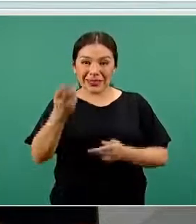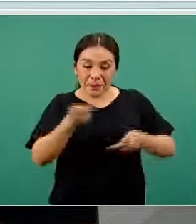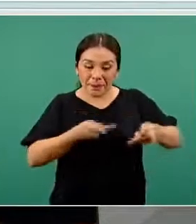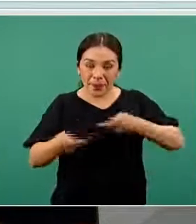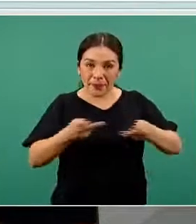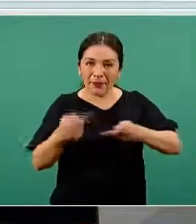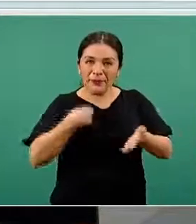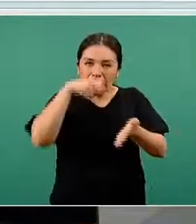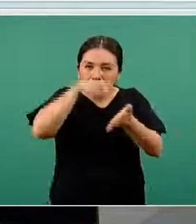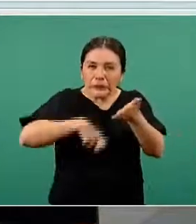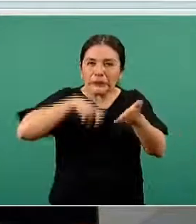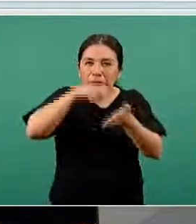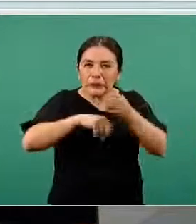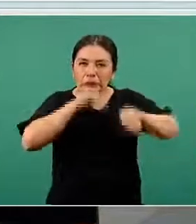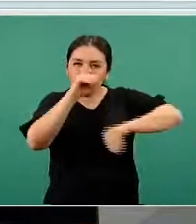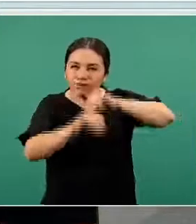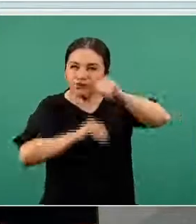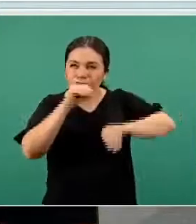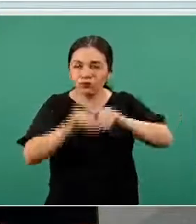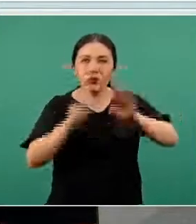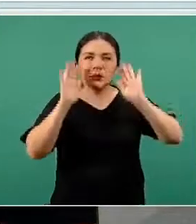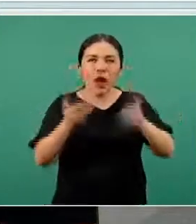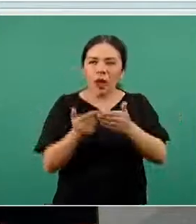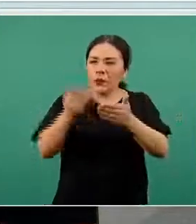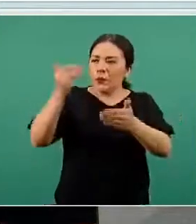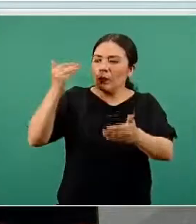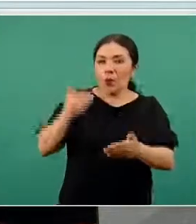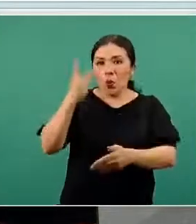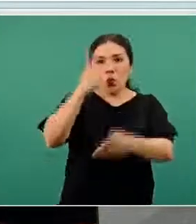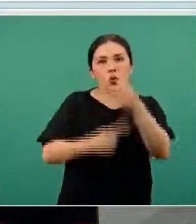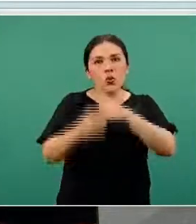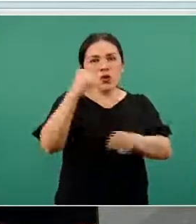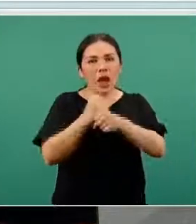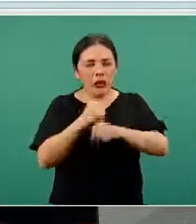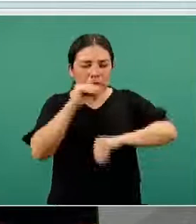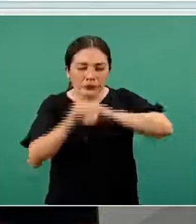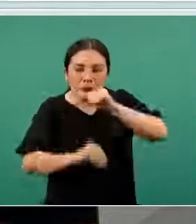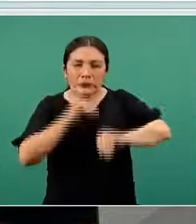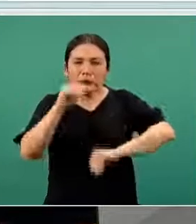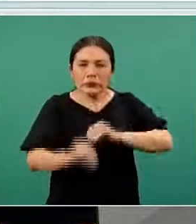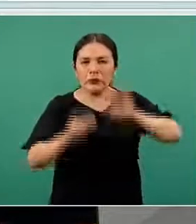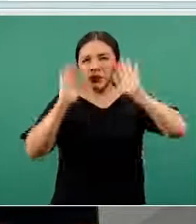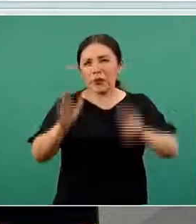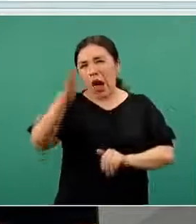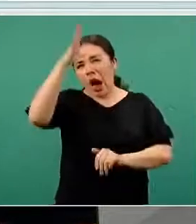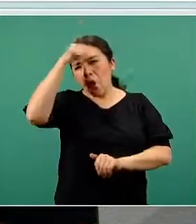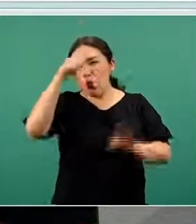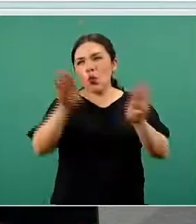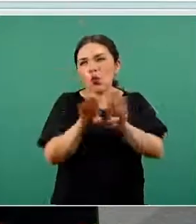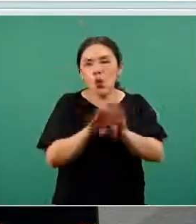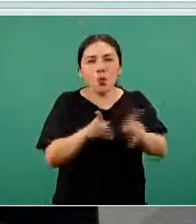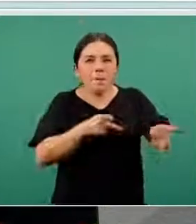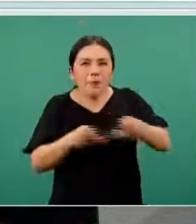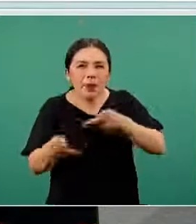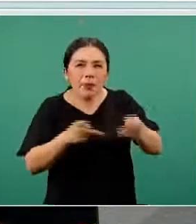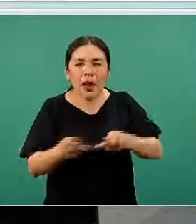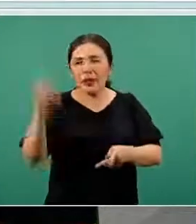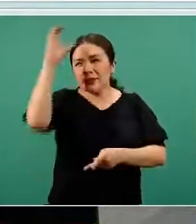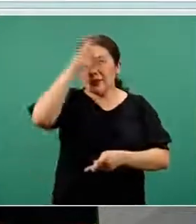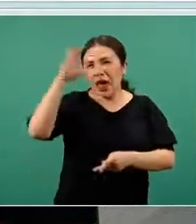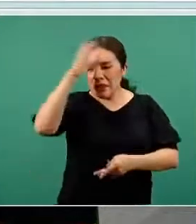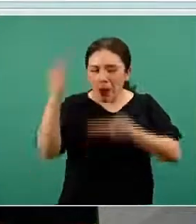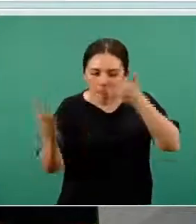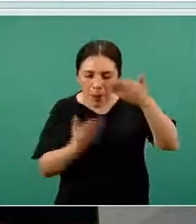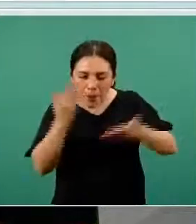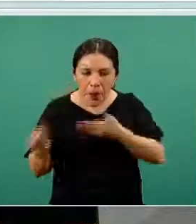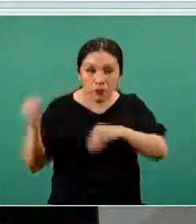hemos trabajado pues a lo largo de todo este año, conforme se ha generado la evidencia,